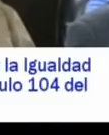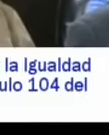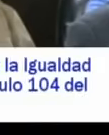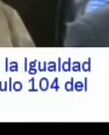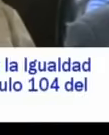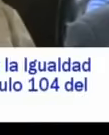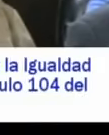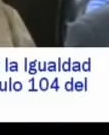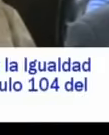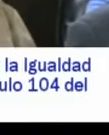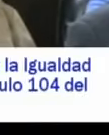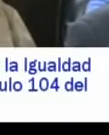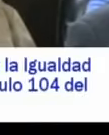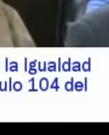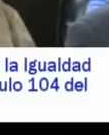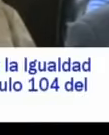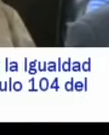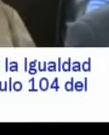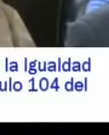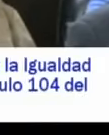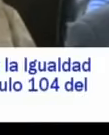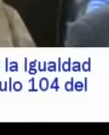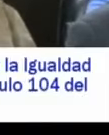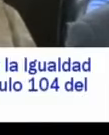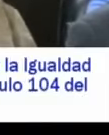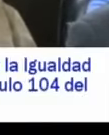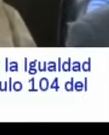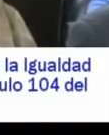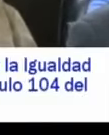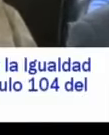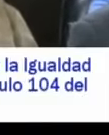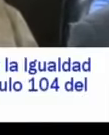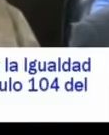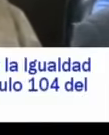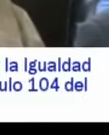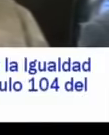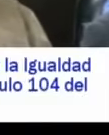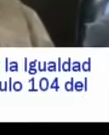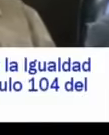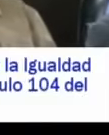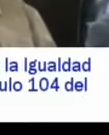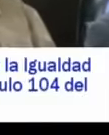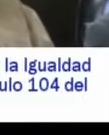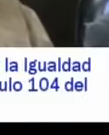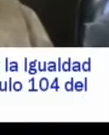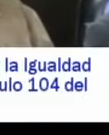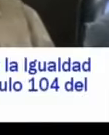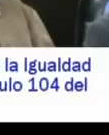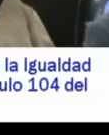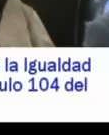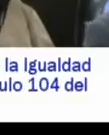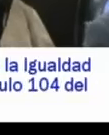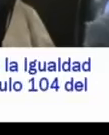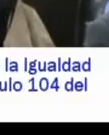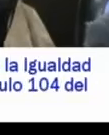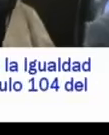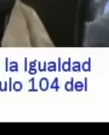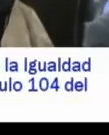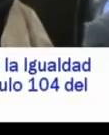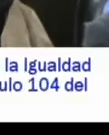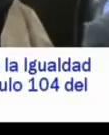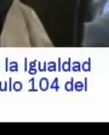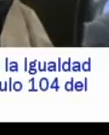escuchar a las compañeras y a los compañeros que traen sus propuestas, los que tienen sus dudas, porque algunos se preocupan y preguntan dónde está su